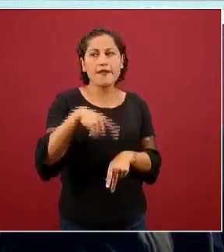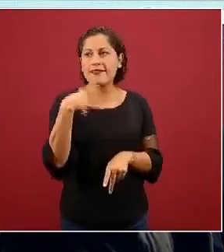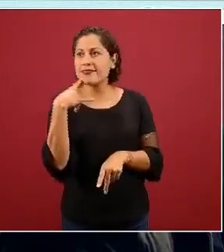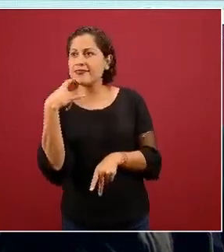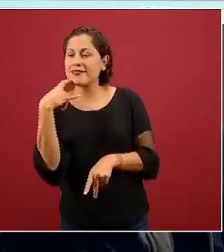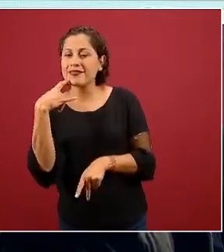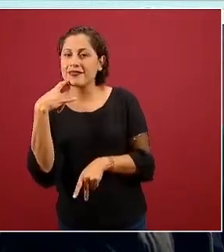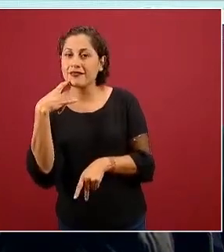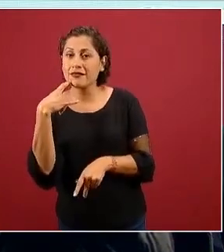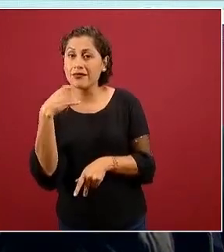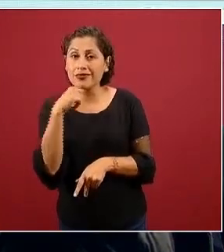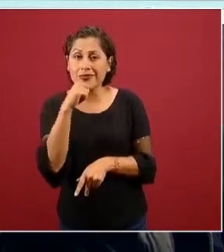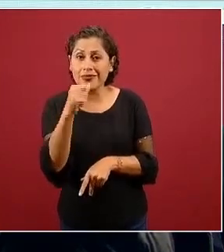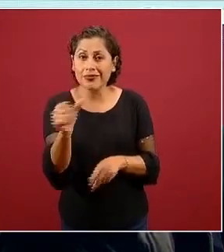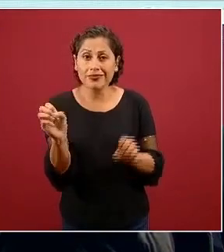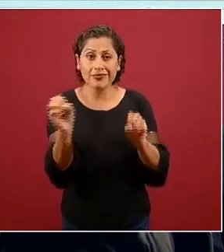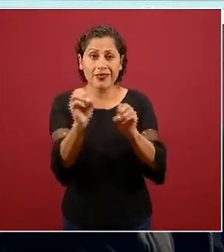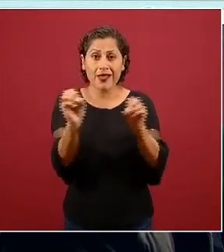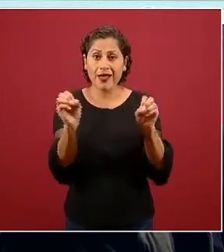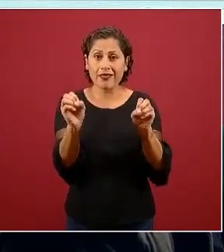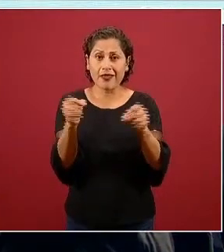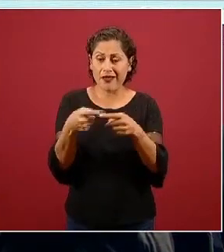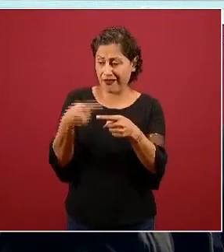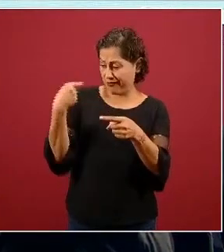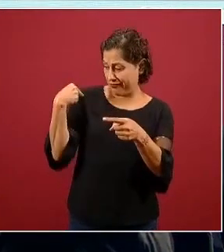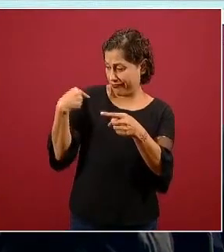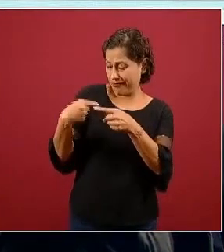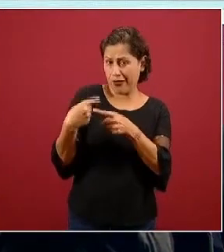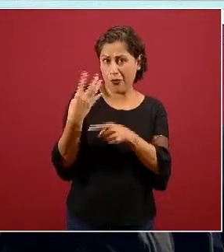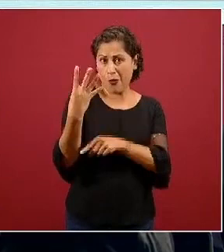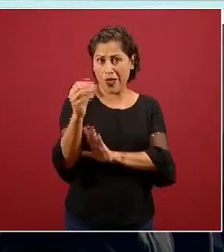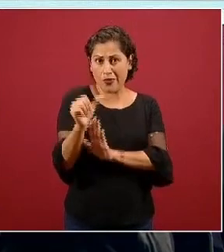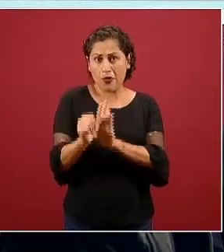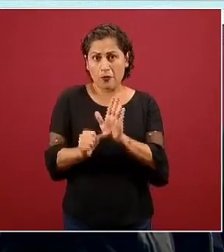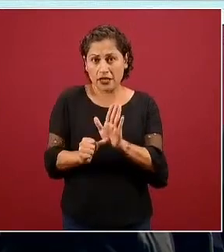es para menos que empiecen a generar después de 4 meses